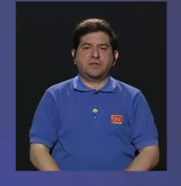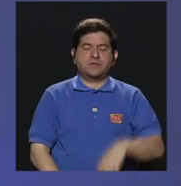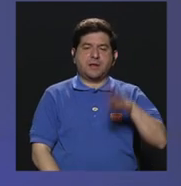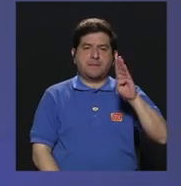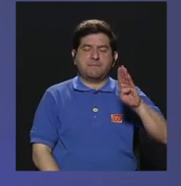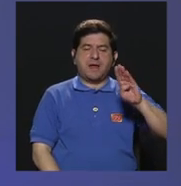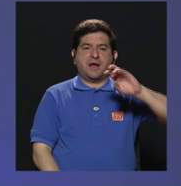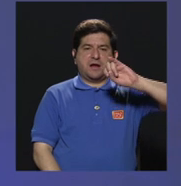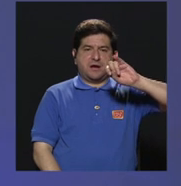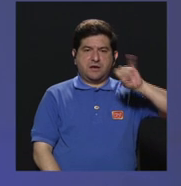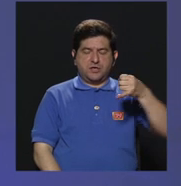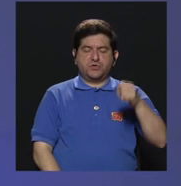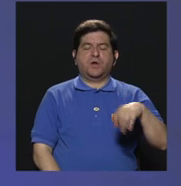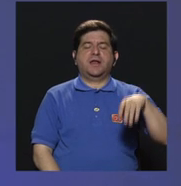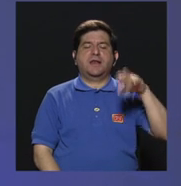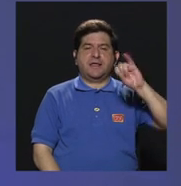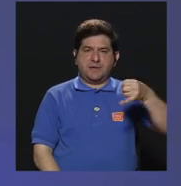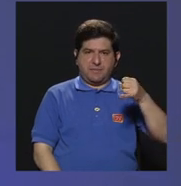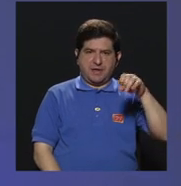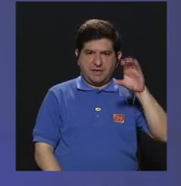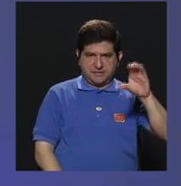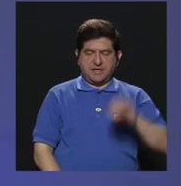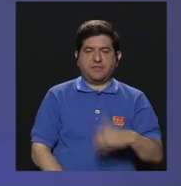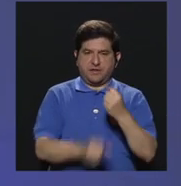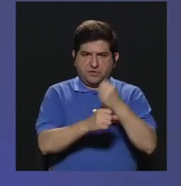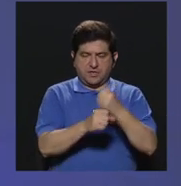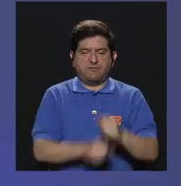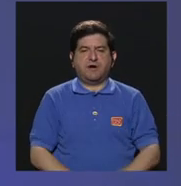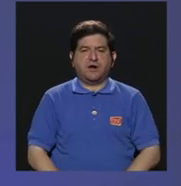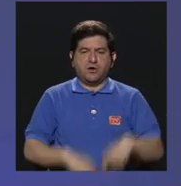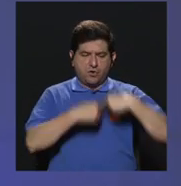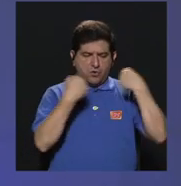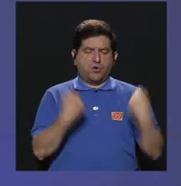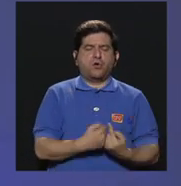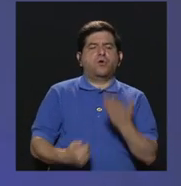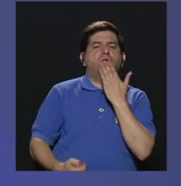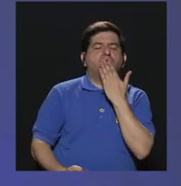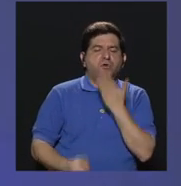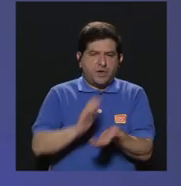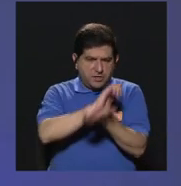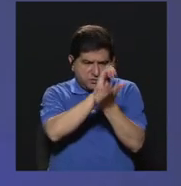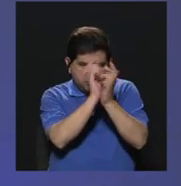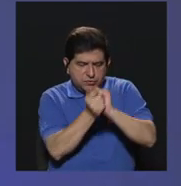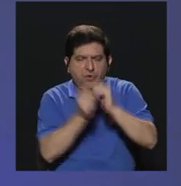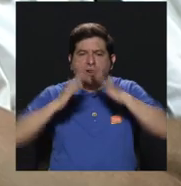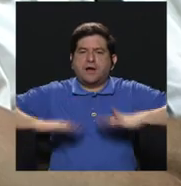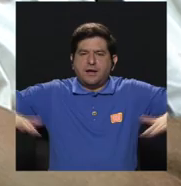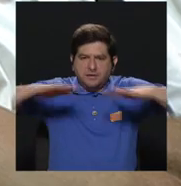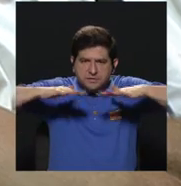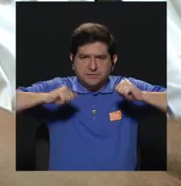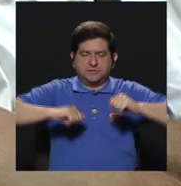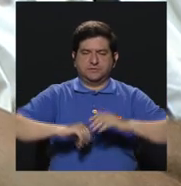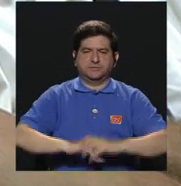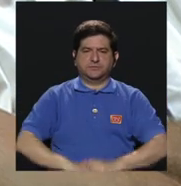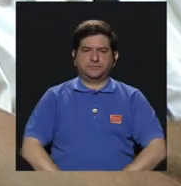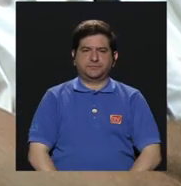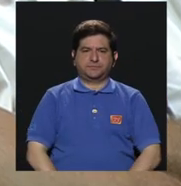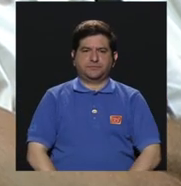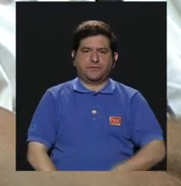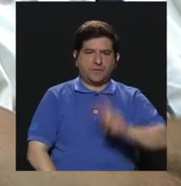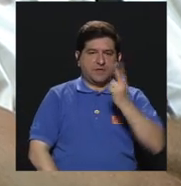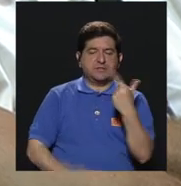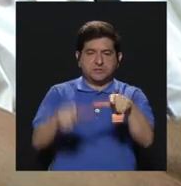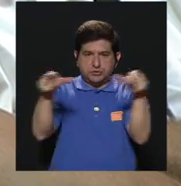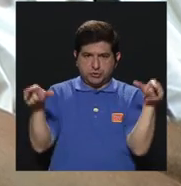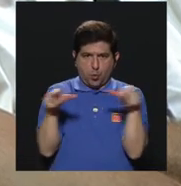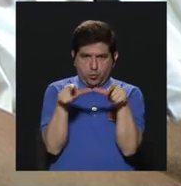Bernie Joel Jiménez Cedeño con su obra El corazón indígena adaptado en su entorno. Un segundo